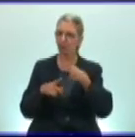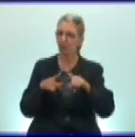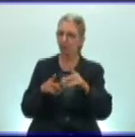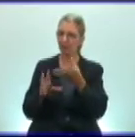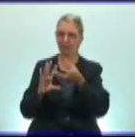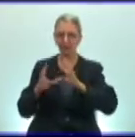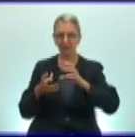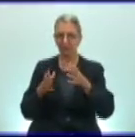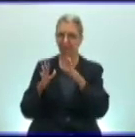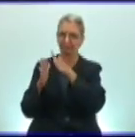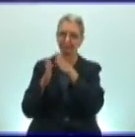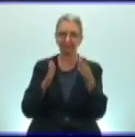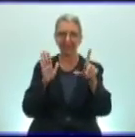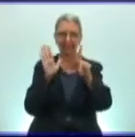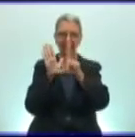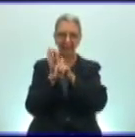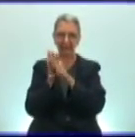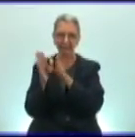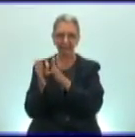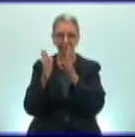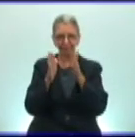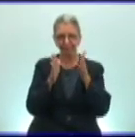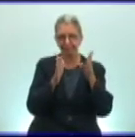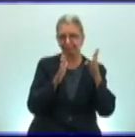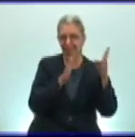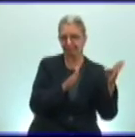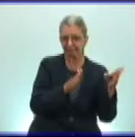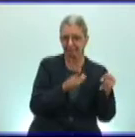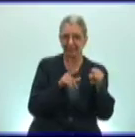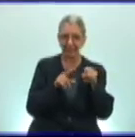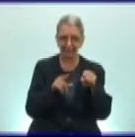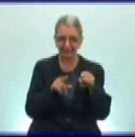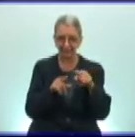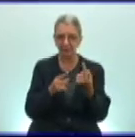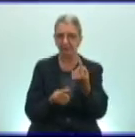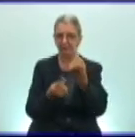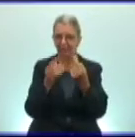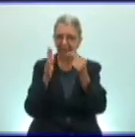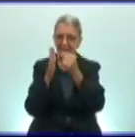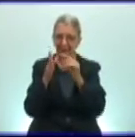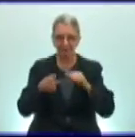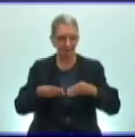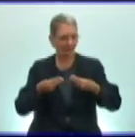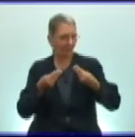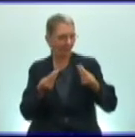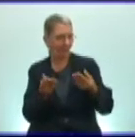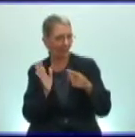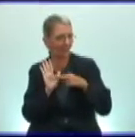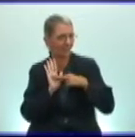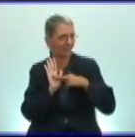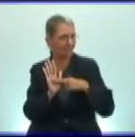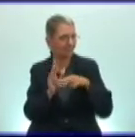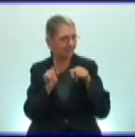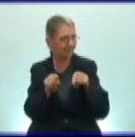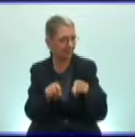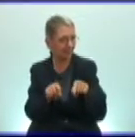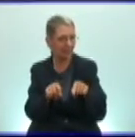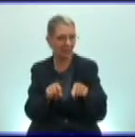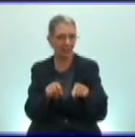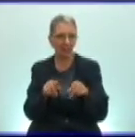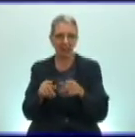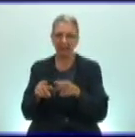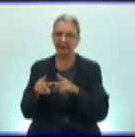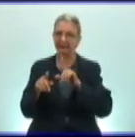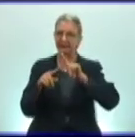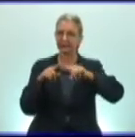la ley de las octavas. Esta ley establecía que un elemento dado presentaría unas propiedades análogas al octavo